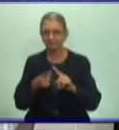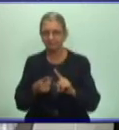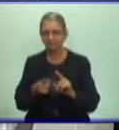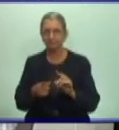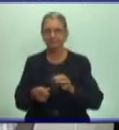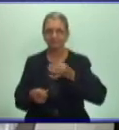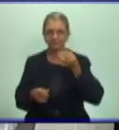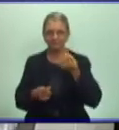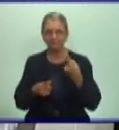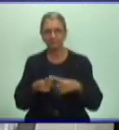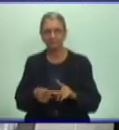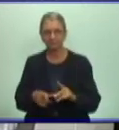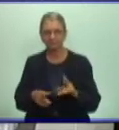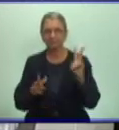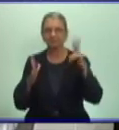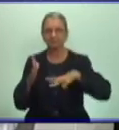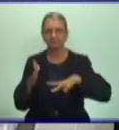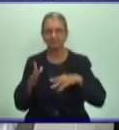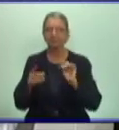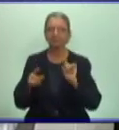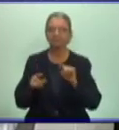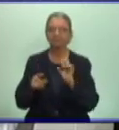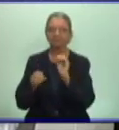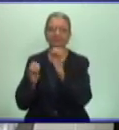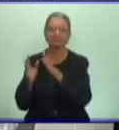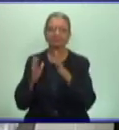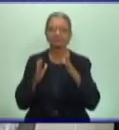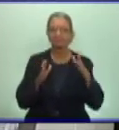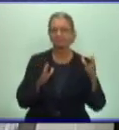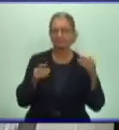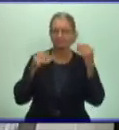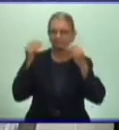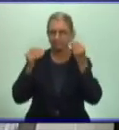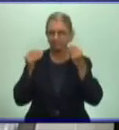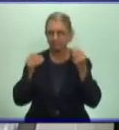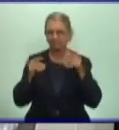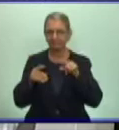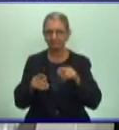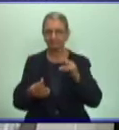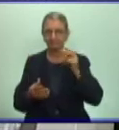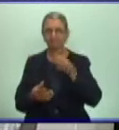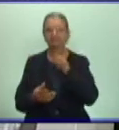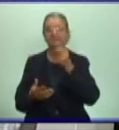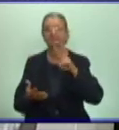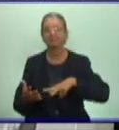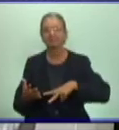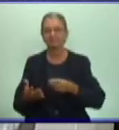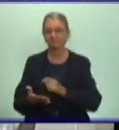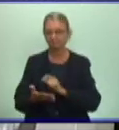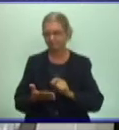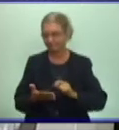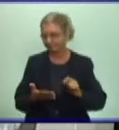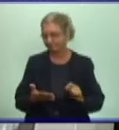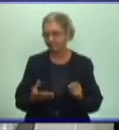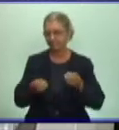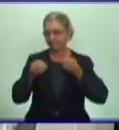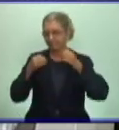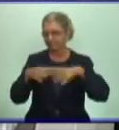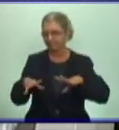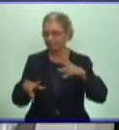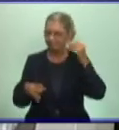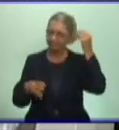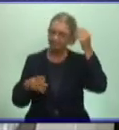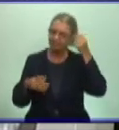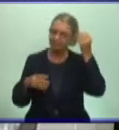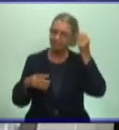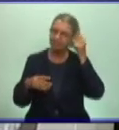que los alumnos pueden desarrollar en orden lógico, que es uno de los aspectos que se tiene en cuenta a la hora de la evaluación escrita. Es el orden lógico y la calidad de las ideas, por tanto, tengo